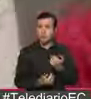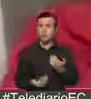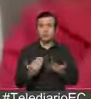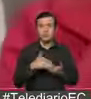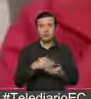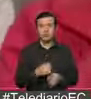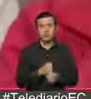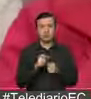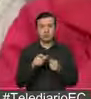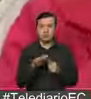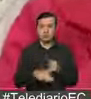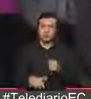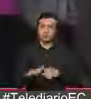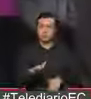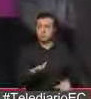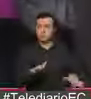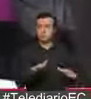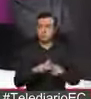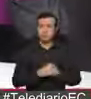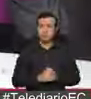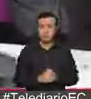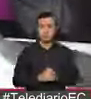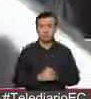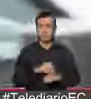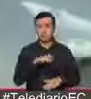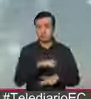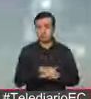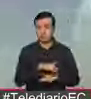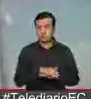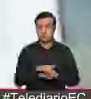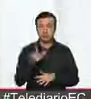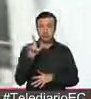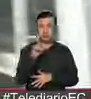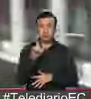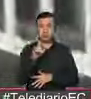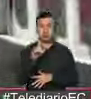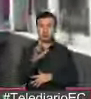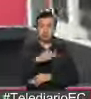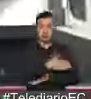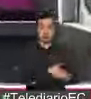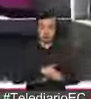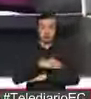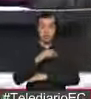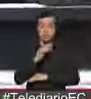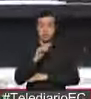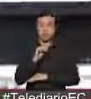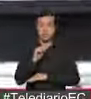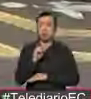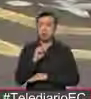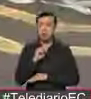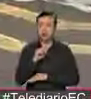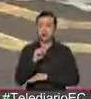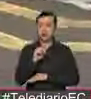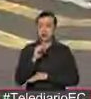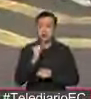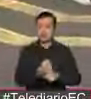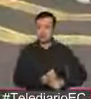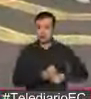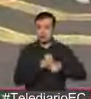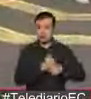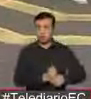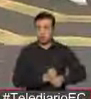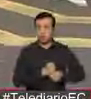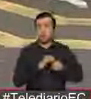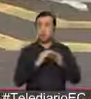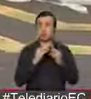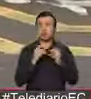a la ciudadanía en horas de la tarde de este lunes en la avenida amazonas y naciones unidas a sus familiares y allegados realizaron